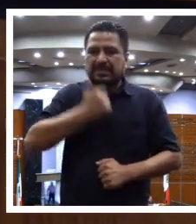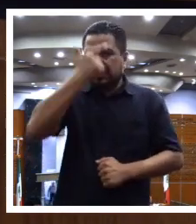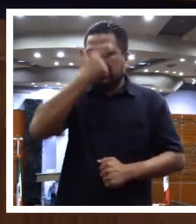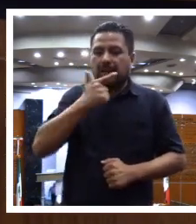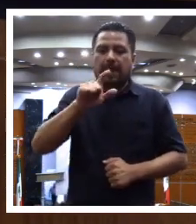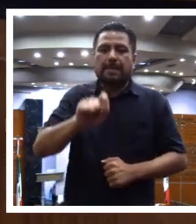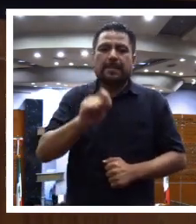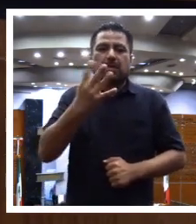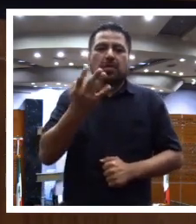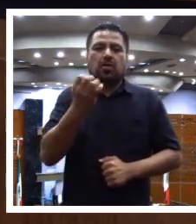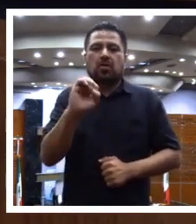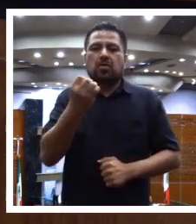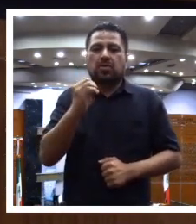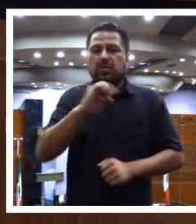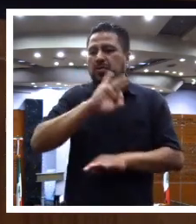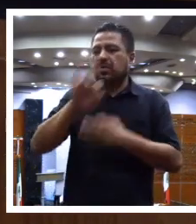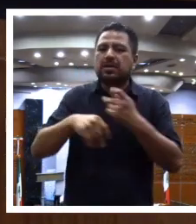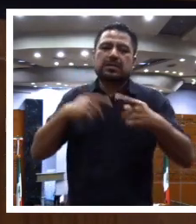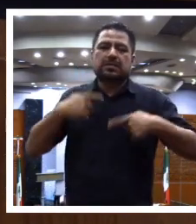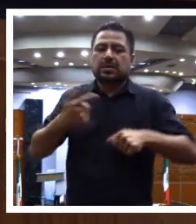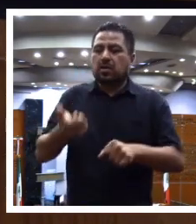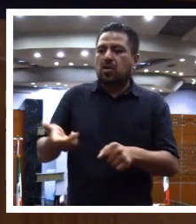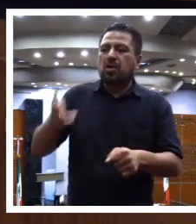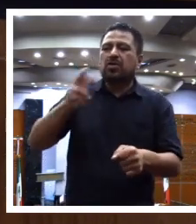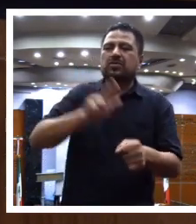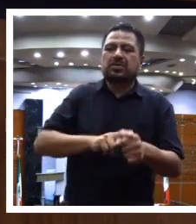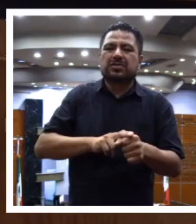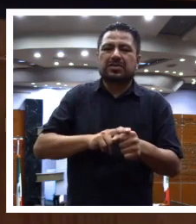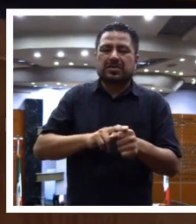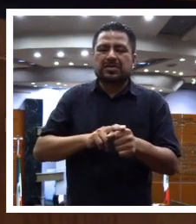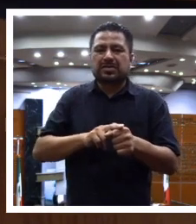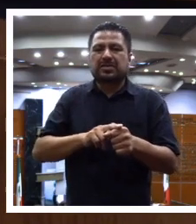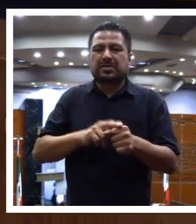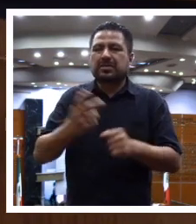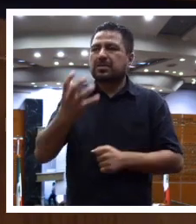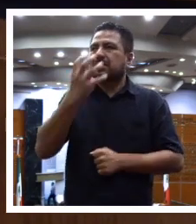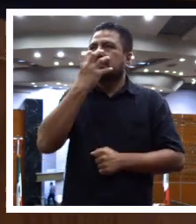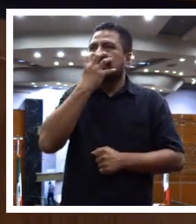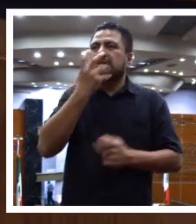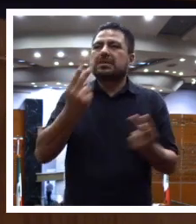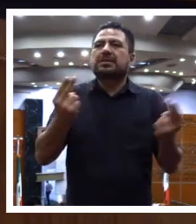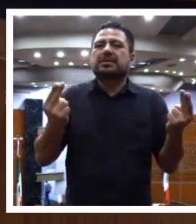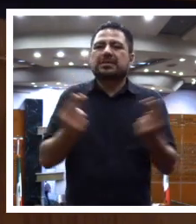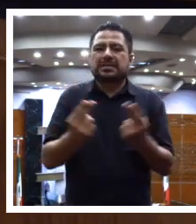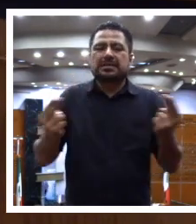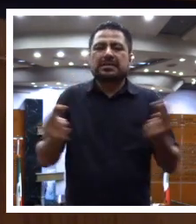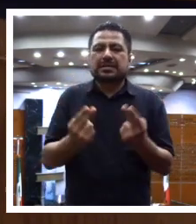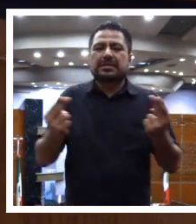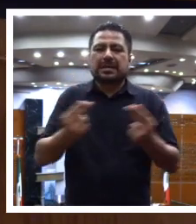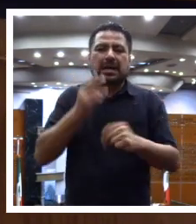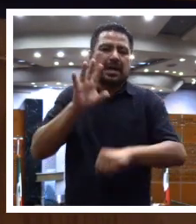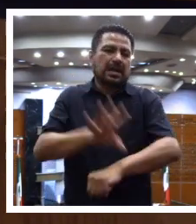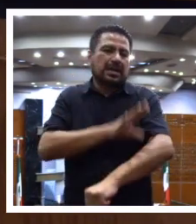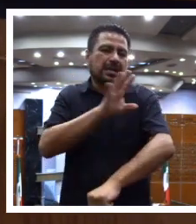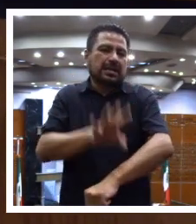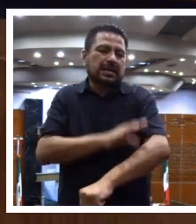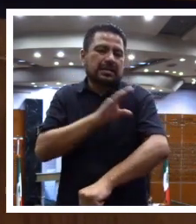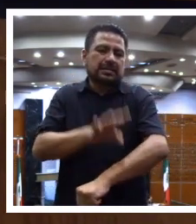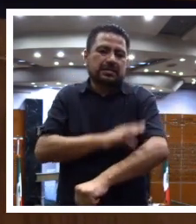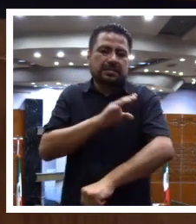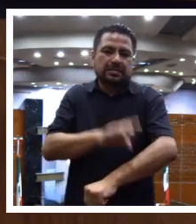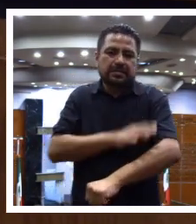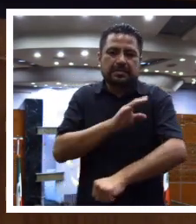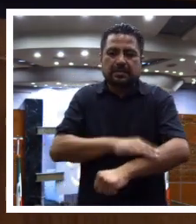del 24 de octubre para los pacientes que estaban conectados o necesitaban de manera indispensable la energía